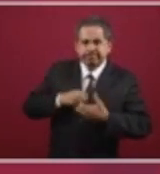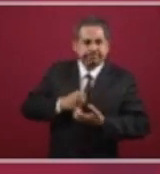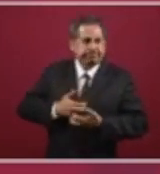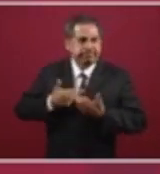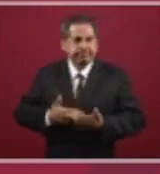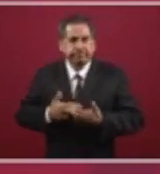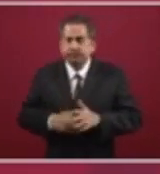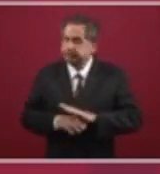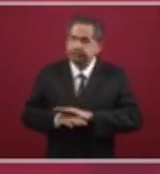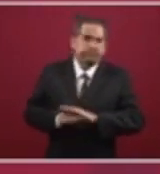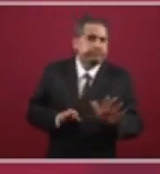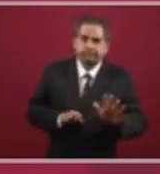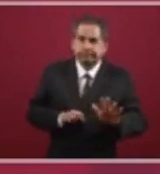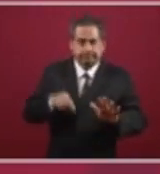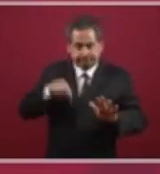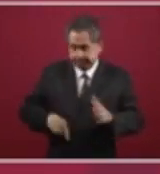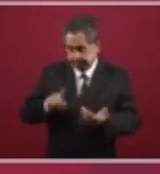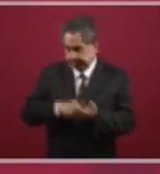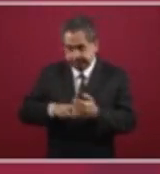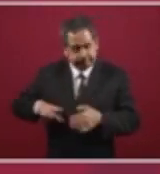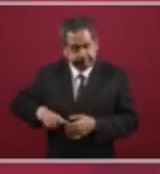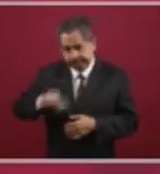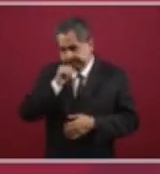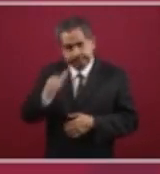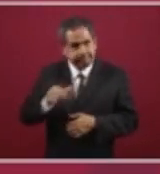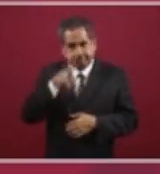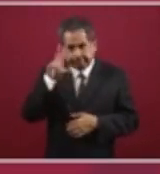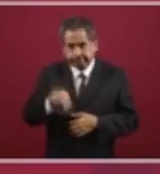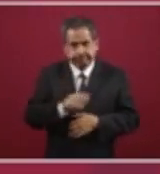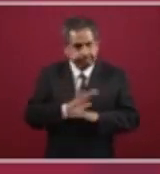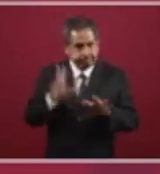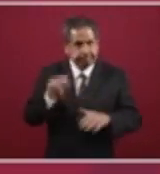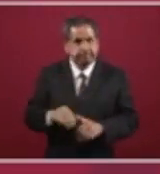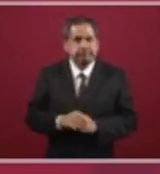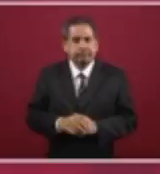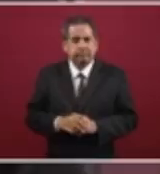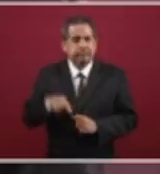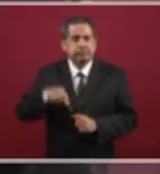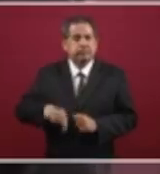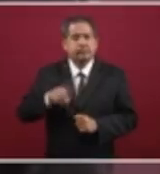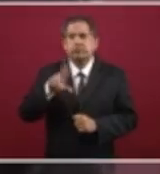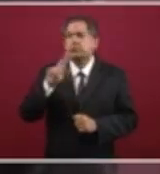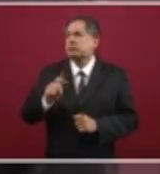El gobierno no es una fábrica